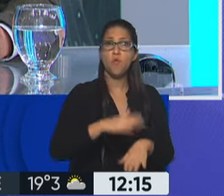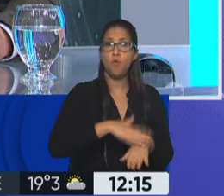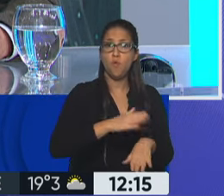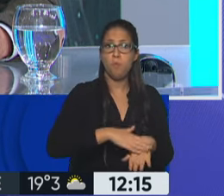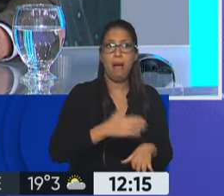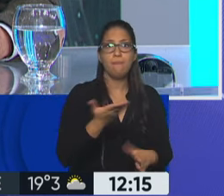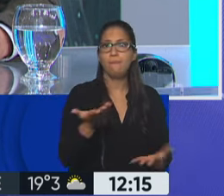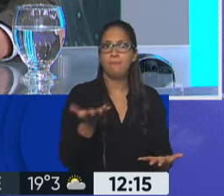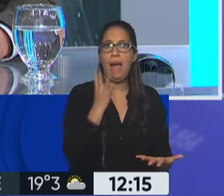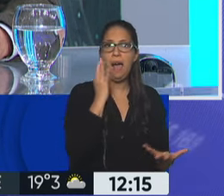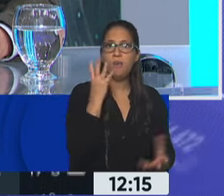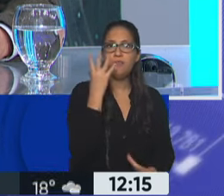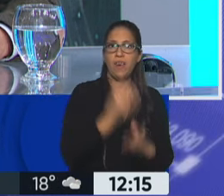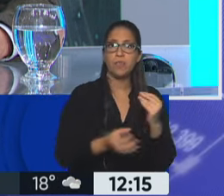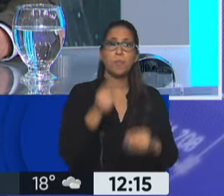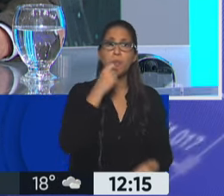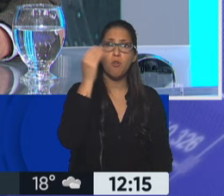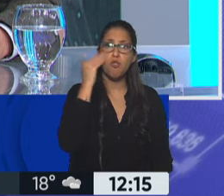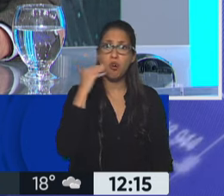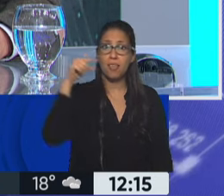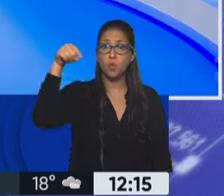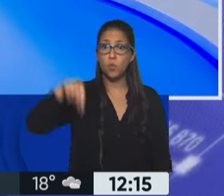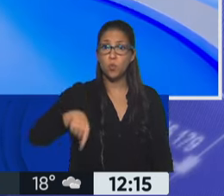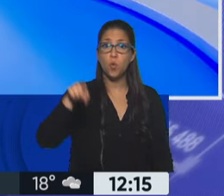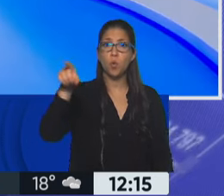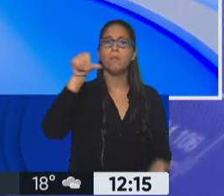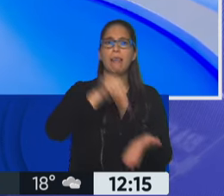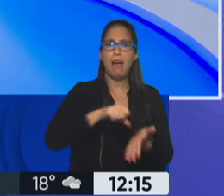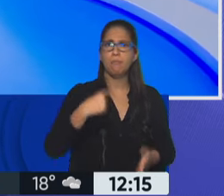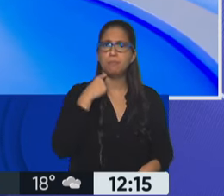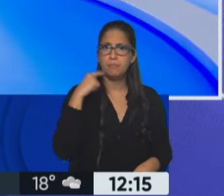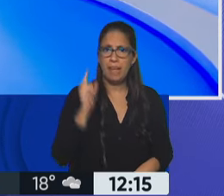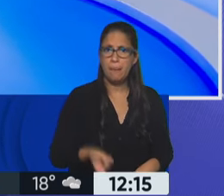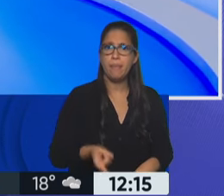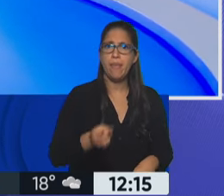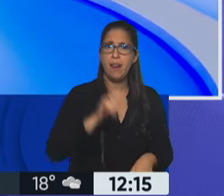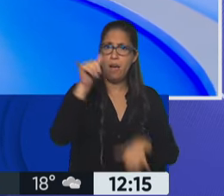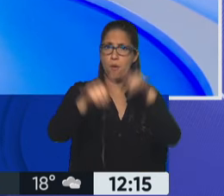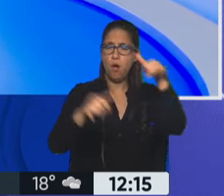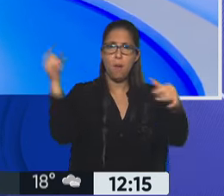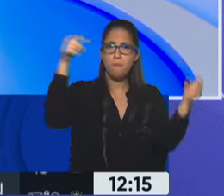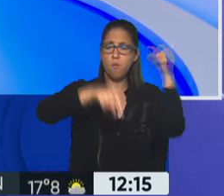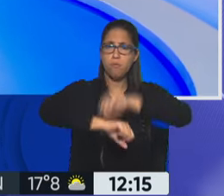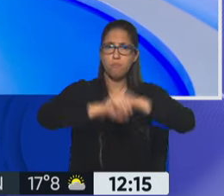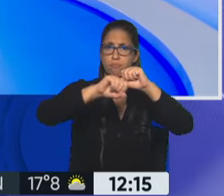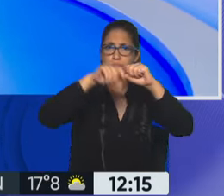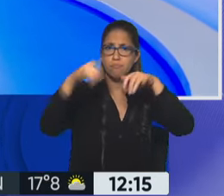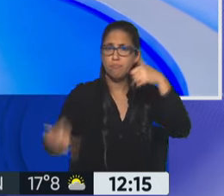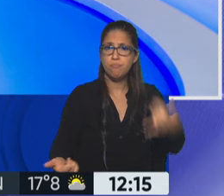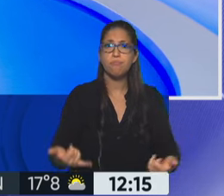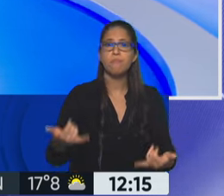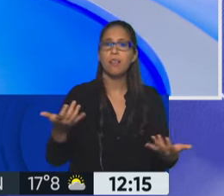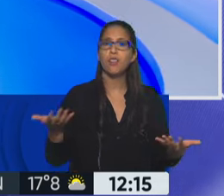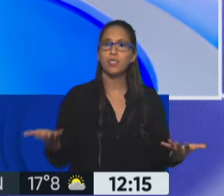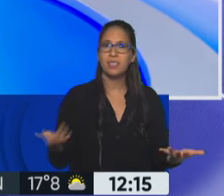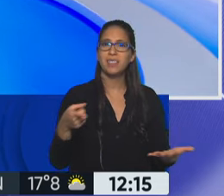este pensemos en Corea Corea del Sur sufrió Irán también no se hubo derribo de vuelos Entonces esto es